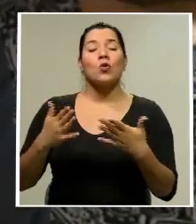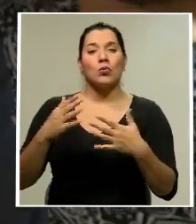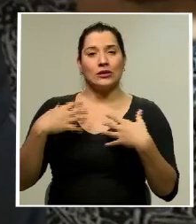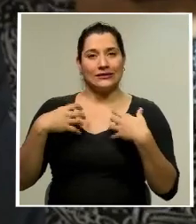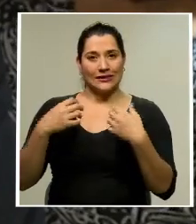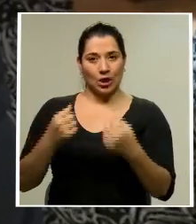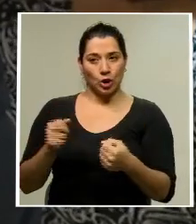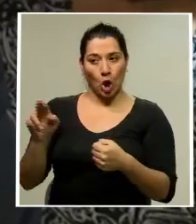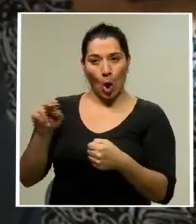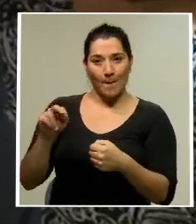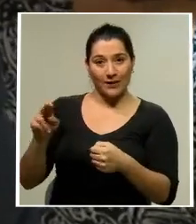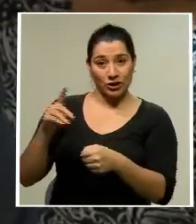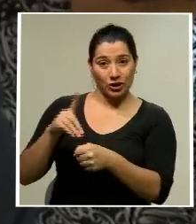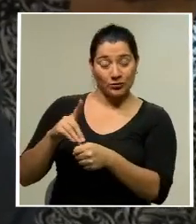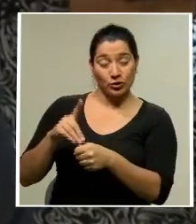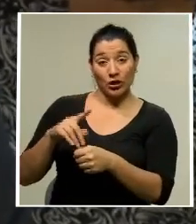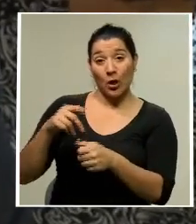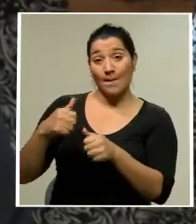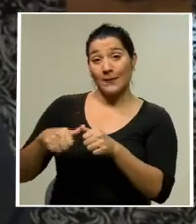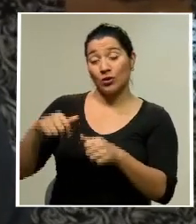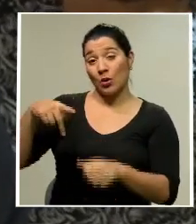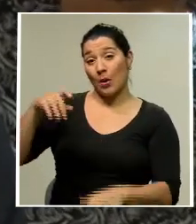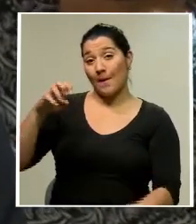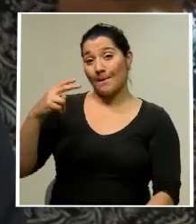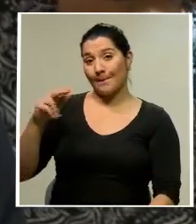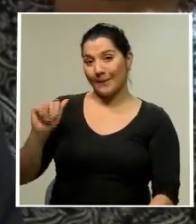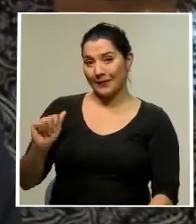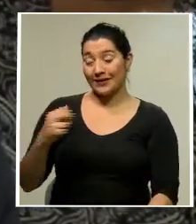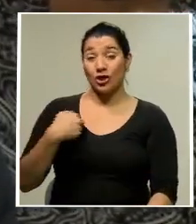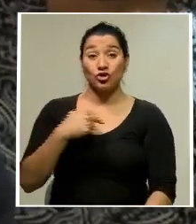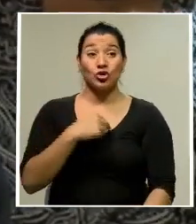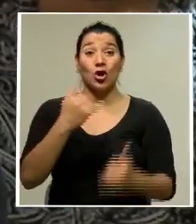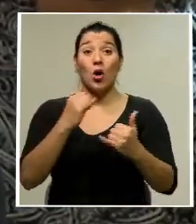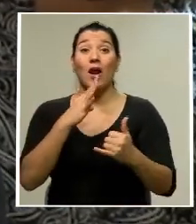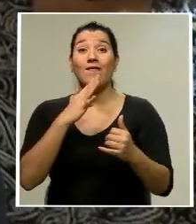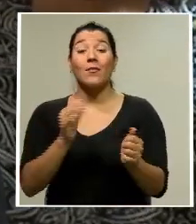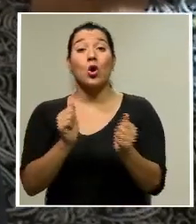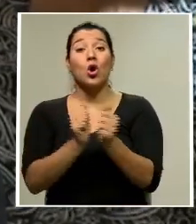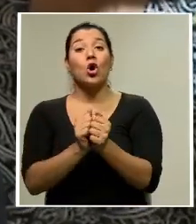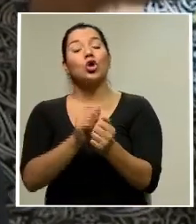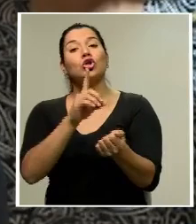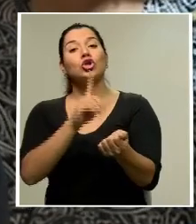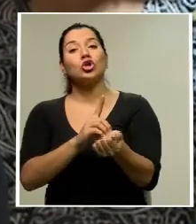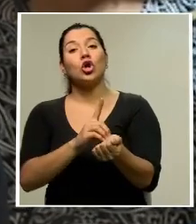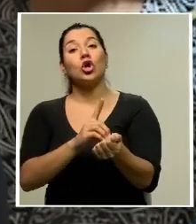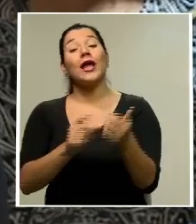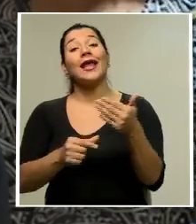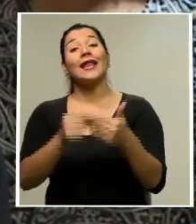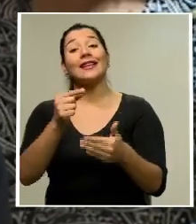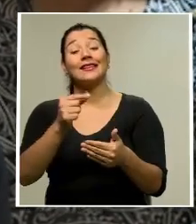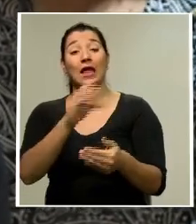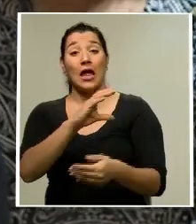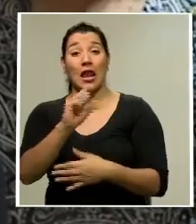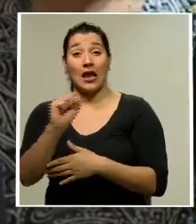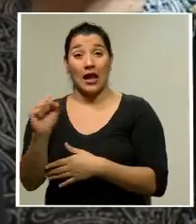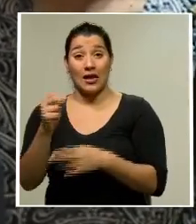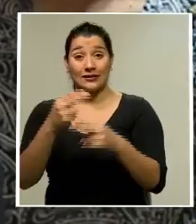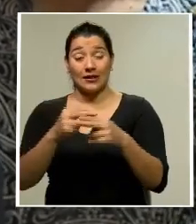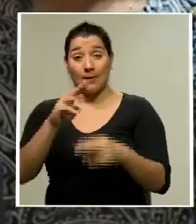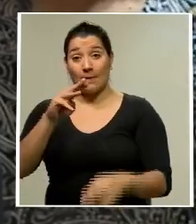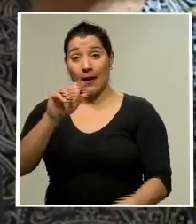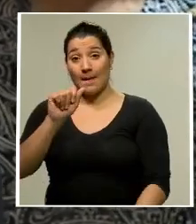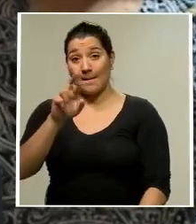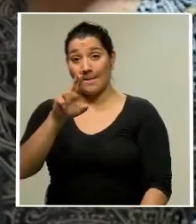Estamos conversando con don Mario Ruiz, el gerente médico de la Caja, y el receso que se ha